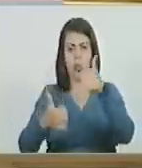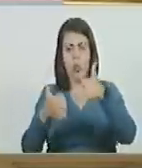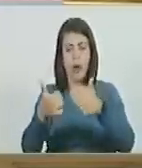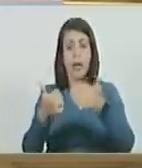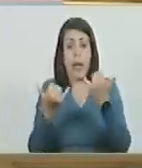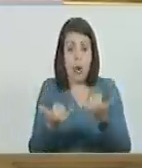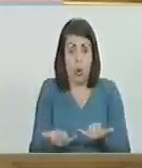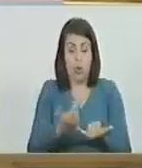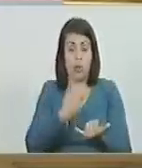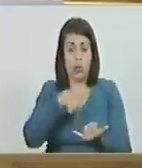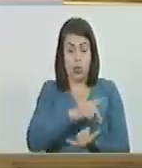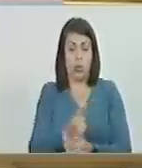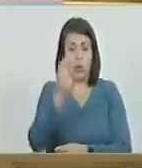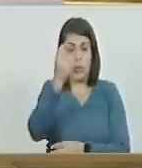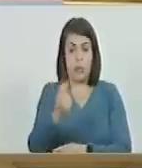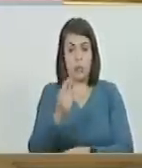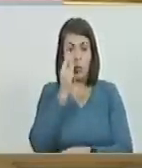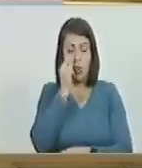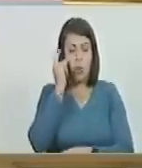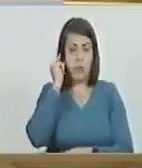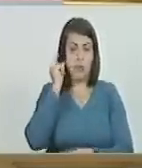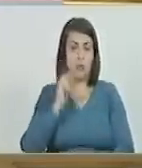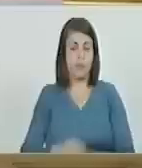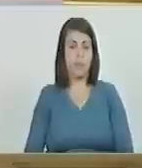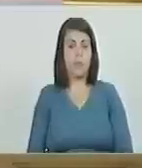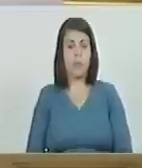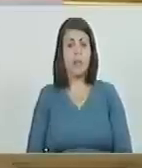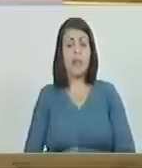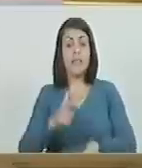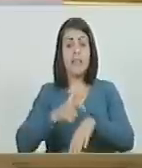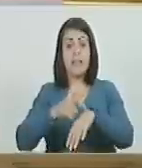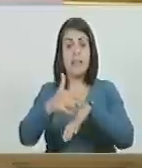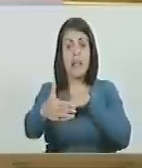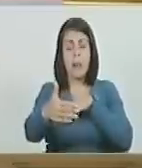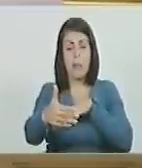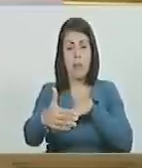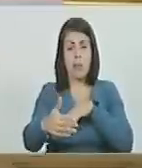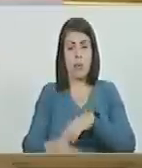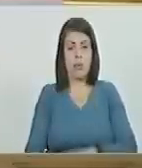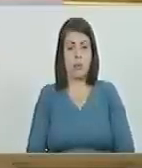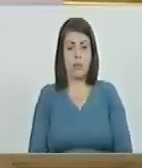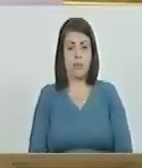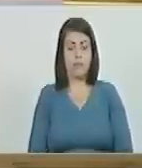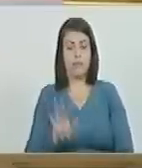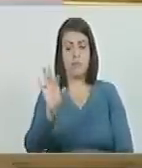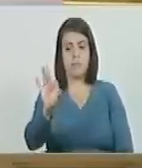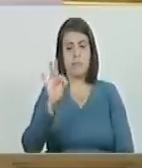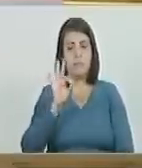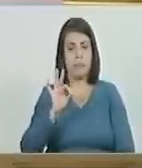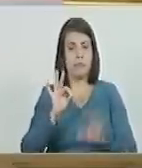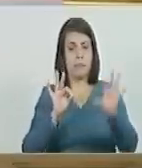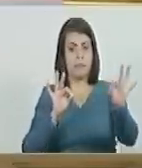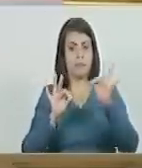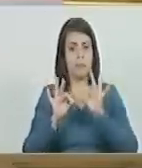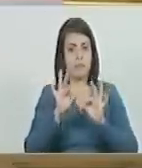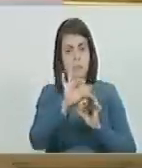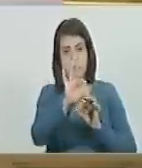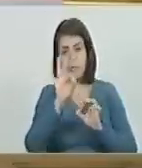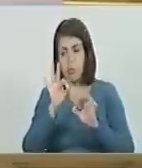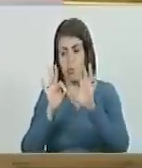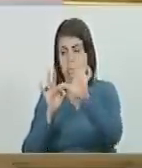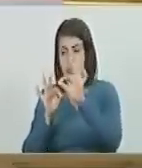nos corresponde a las diputadas y a los diputados, en el lapso establecido, escoger,